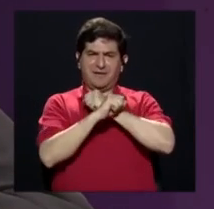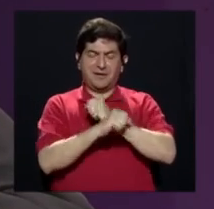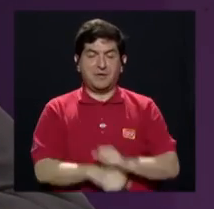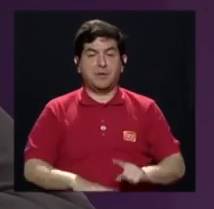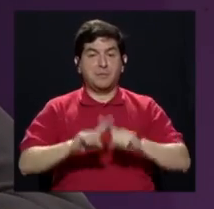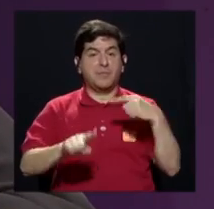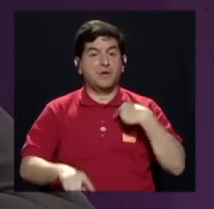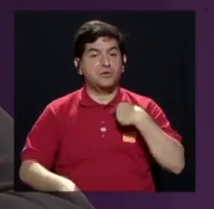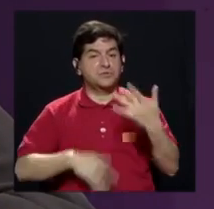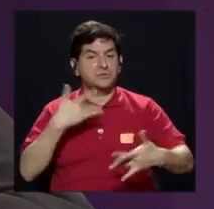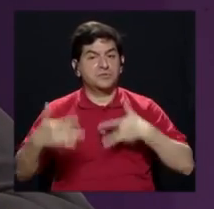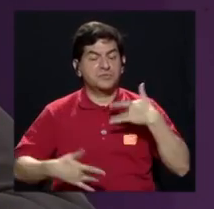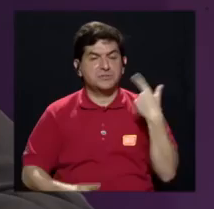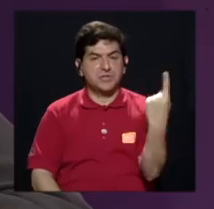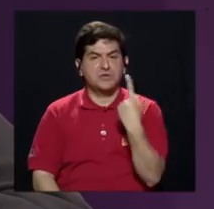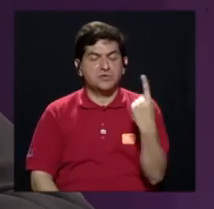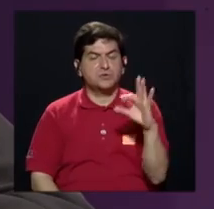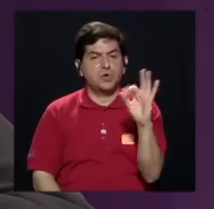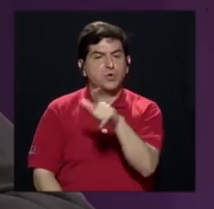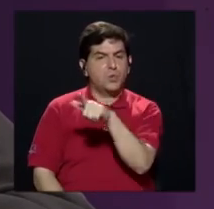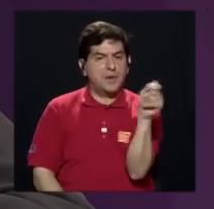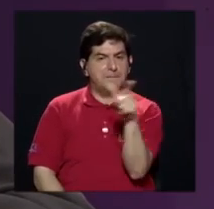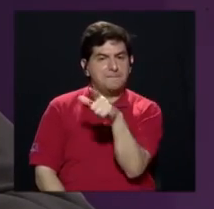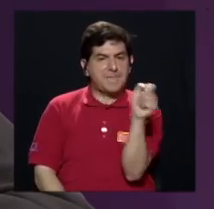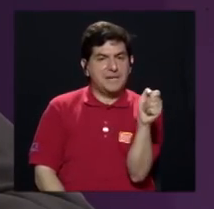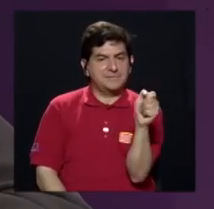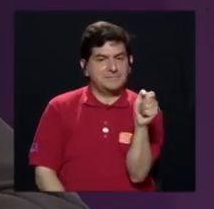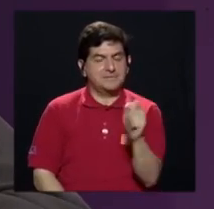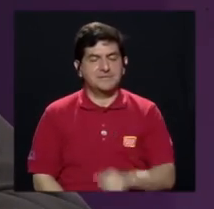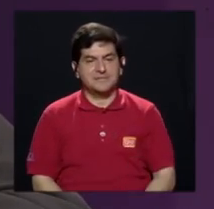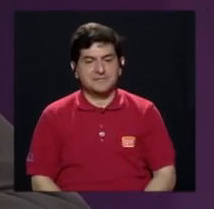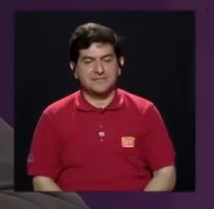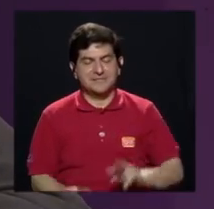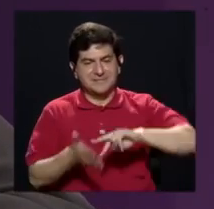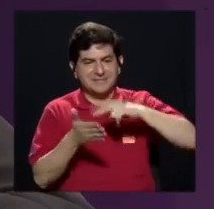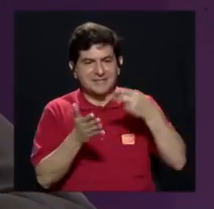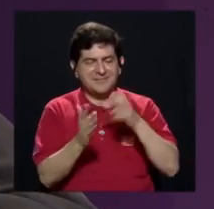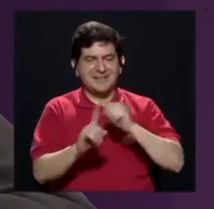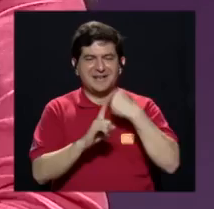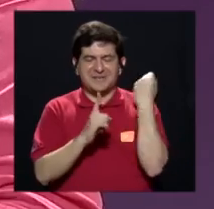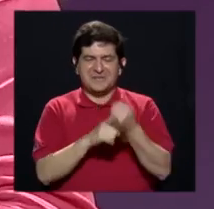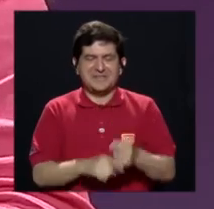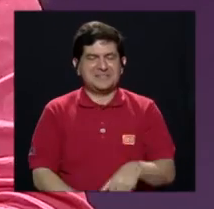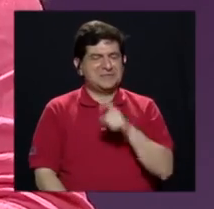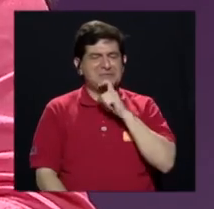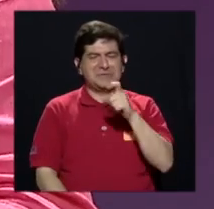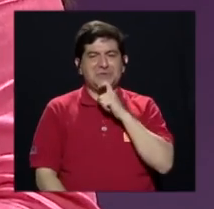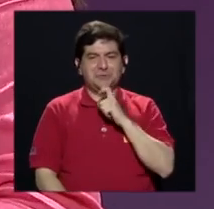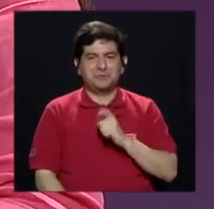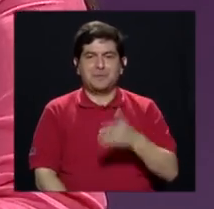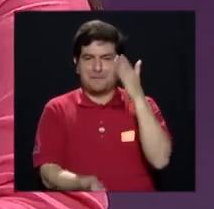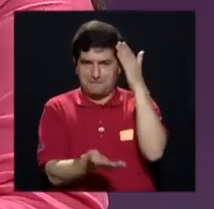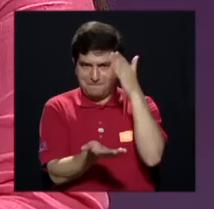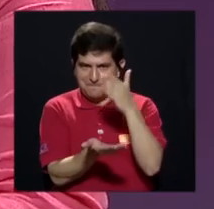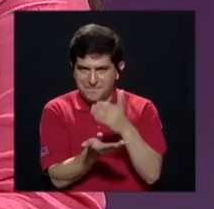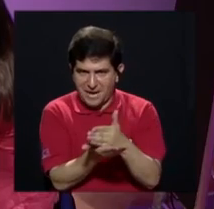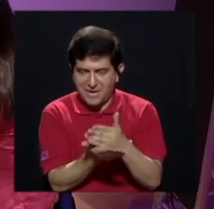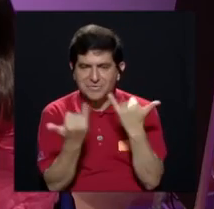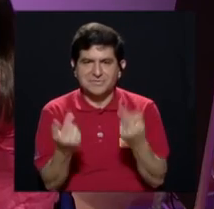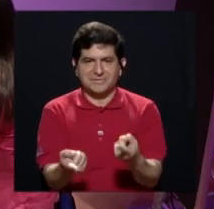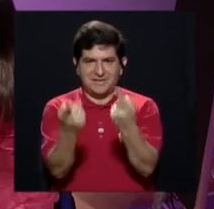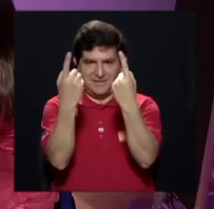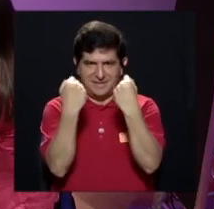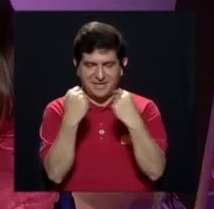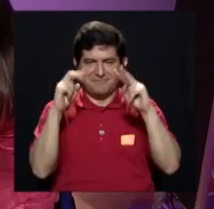sola a los nueve meses de gestación realmente bailar con la más fría bueno vamos a ir a un pequeño corte comercial y